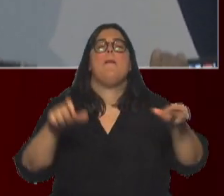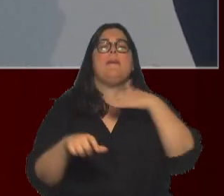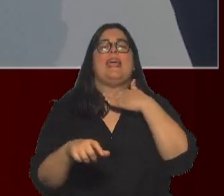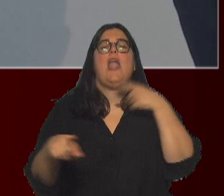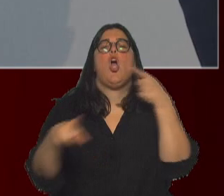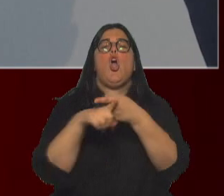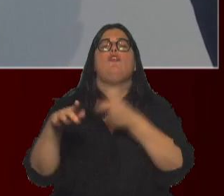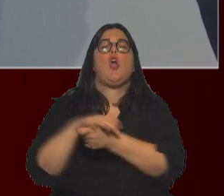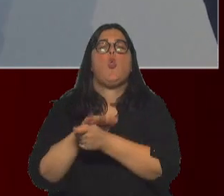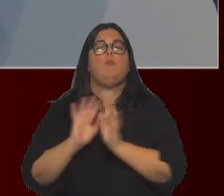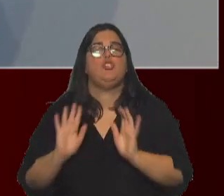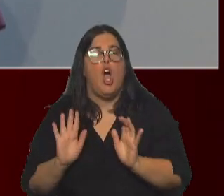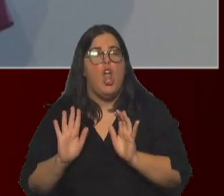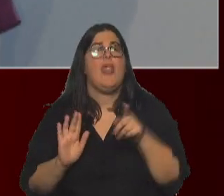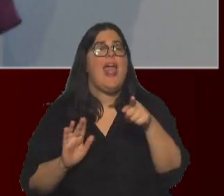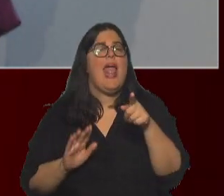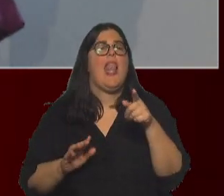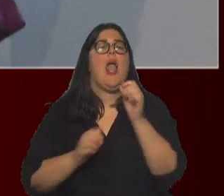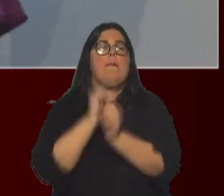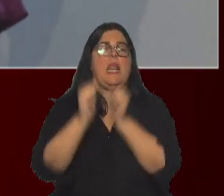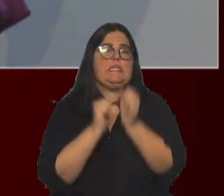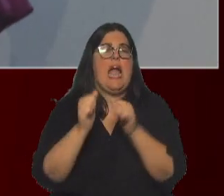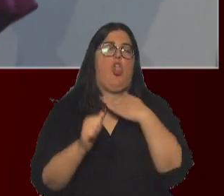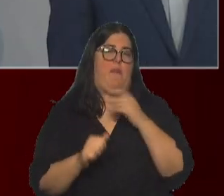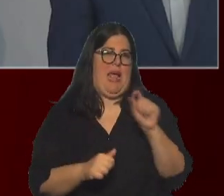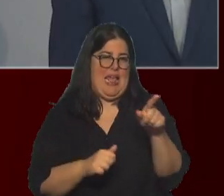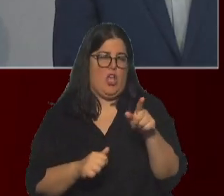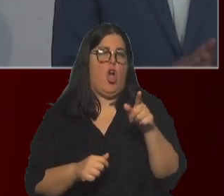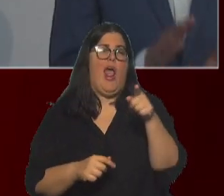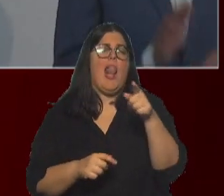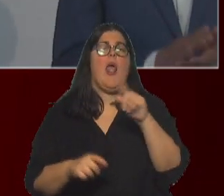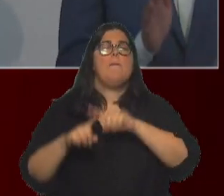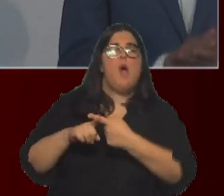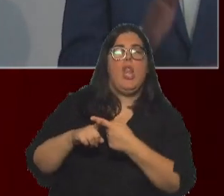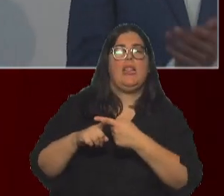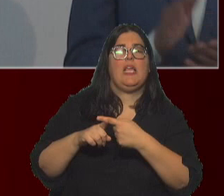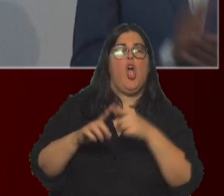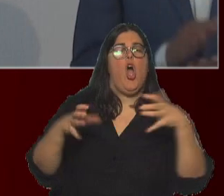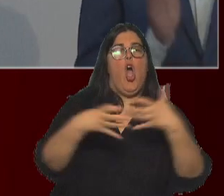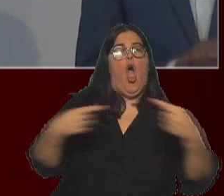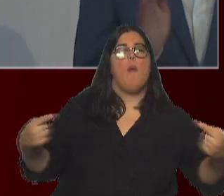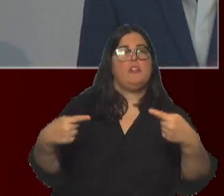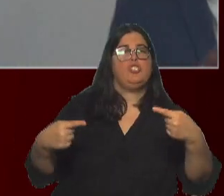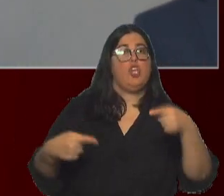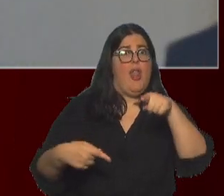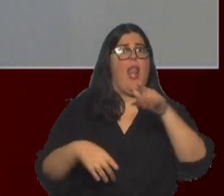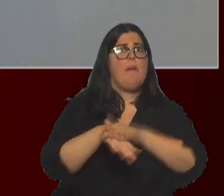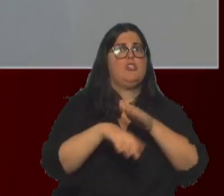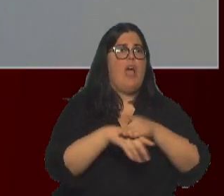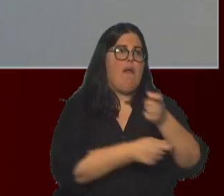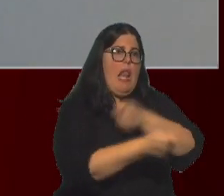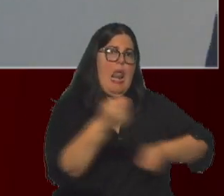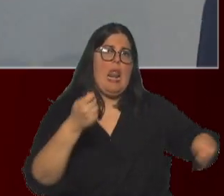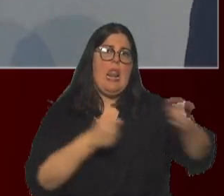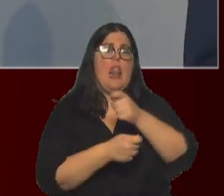que es el armador político, un empresario de México, es el armador político de la oposición. abiertamente, es como que venga cualquier